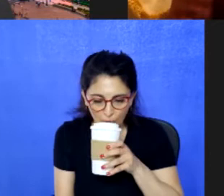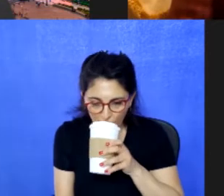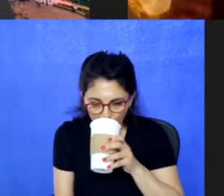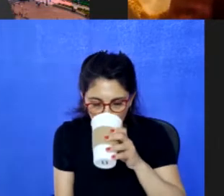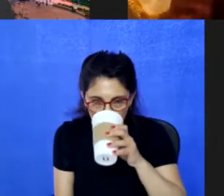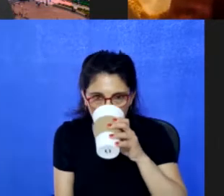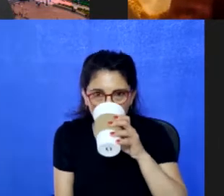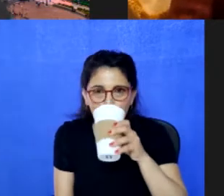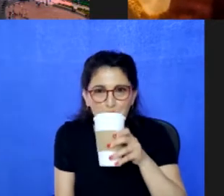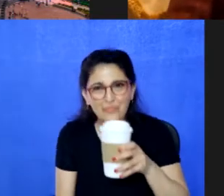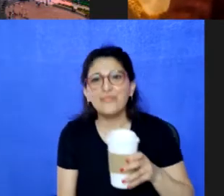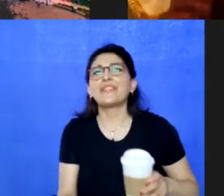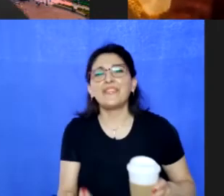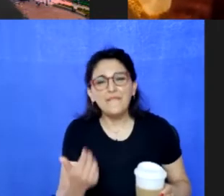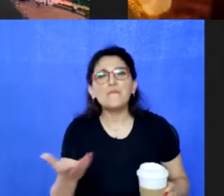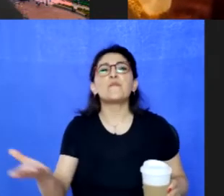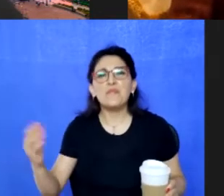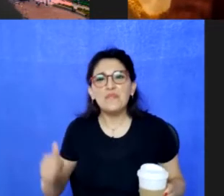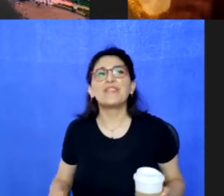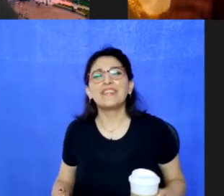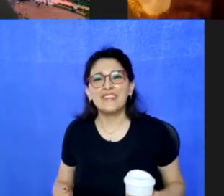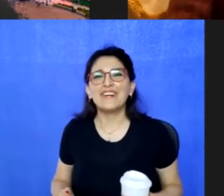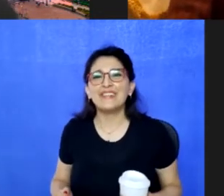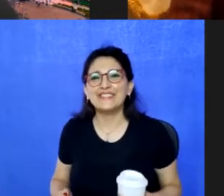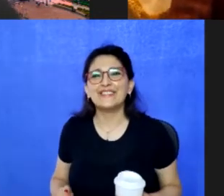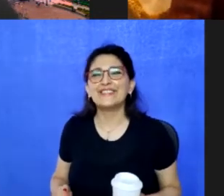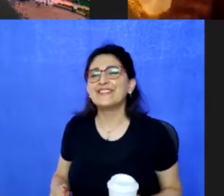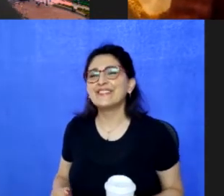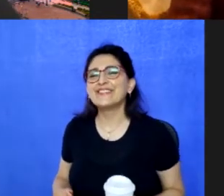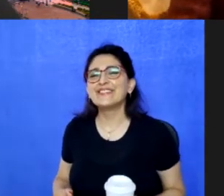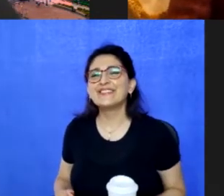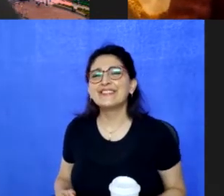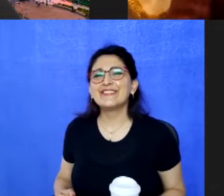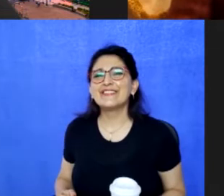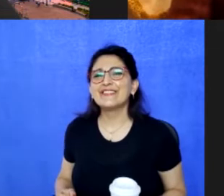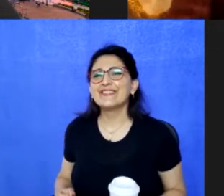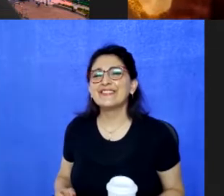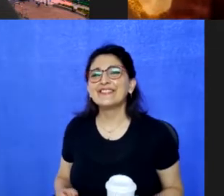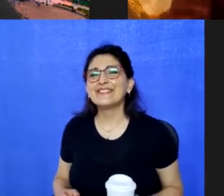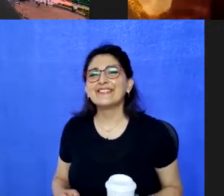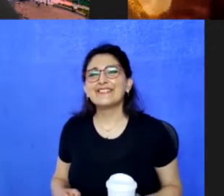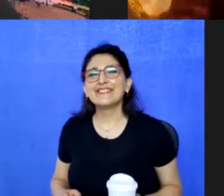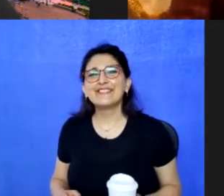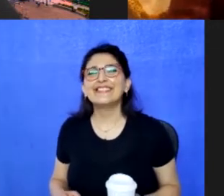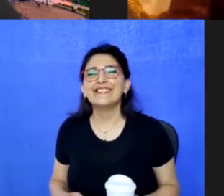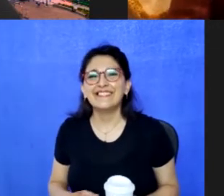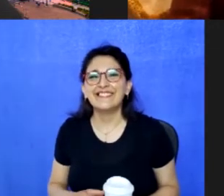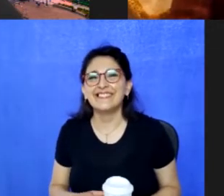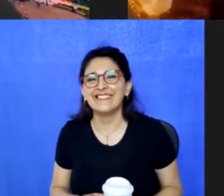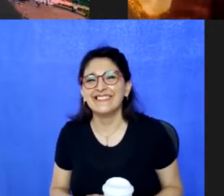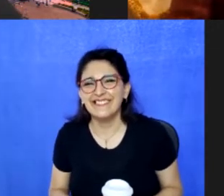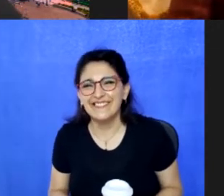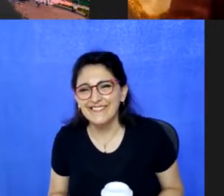Analía. Entonces, ¿qué pasa? Todos los proyectos, sí, siempre me contaste de todo. Te digo